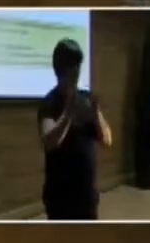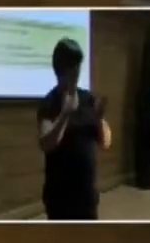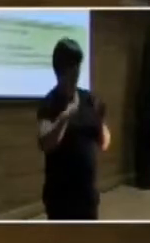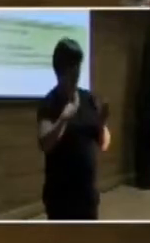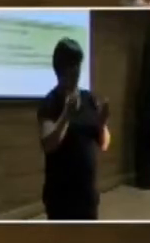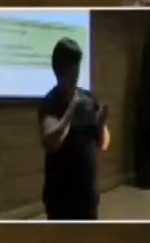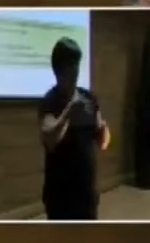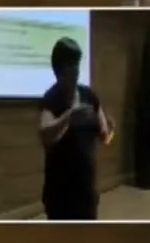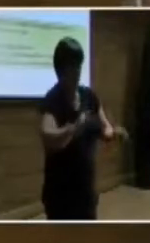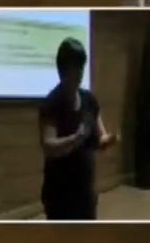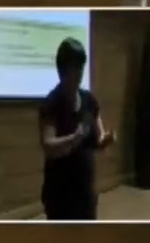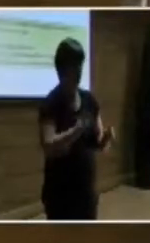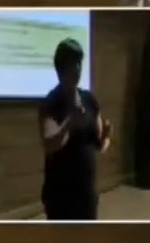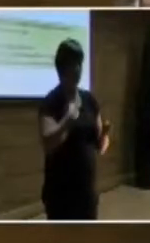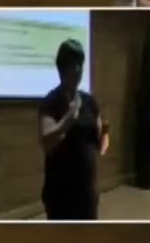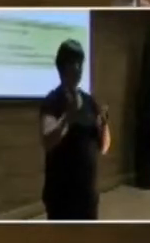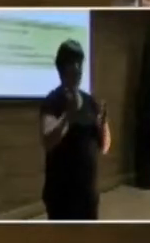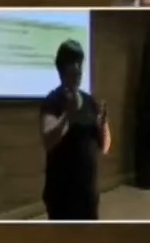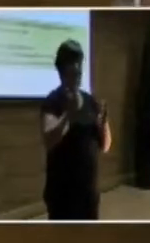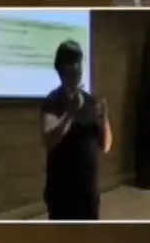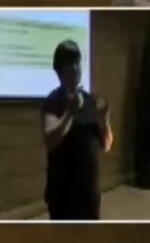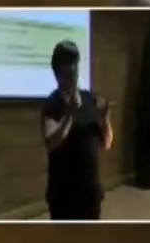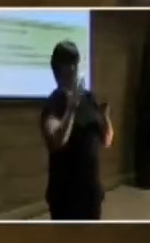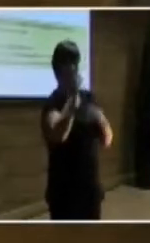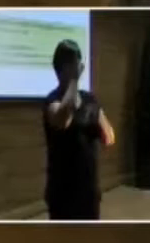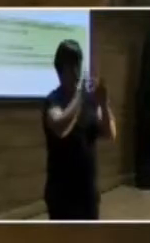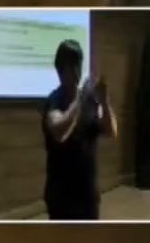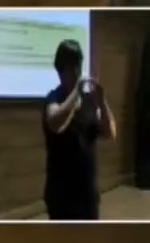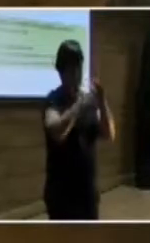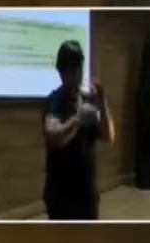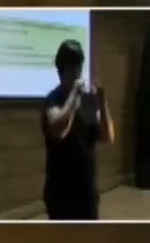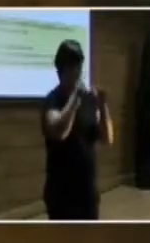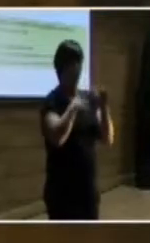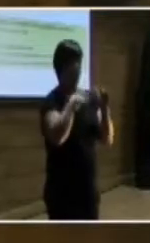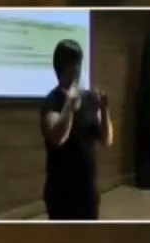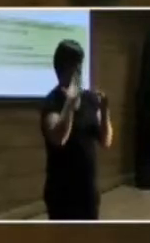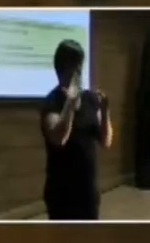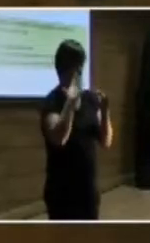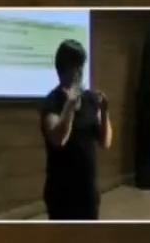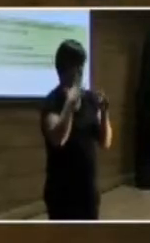de los usuarios utilizan estas terapias o han tenido acceso a estas terapias.